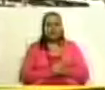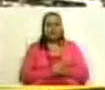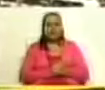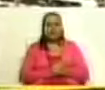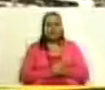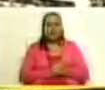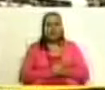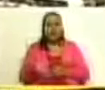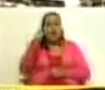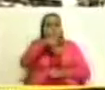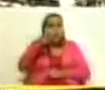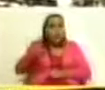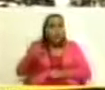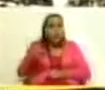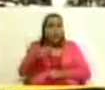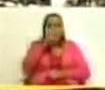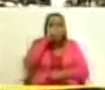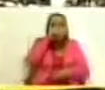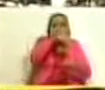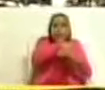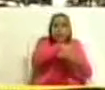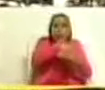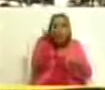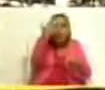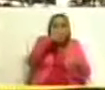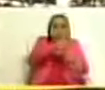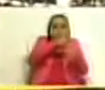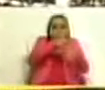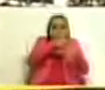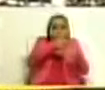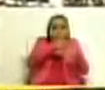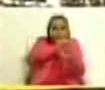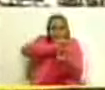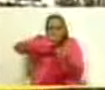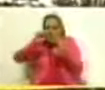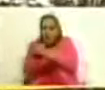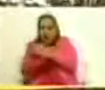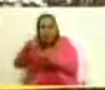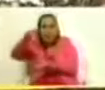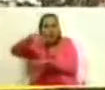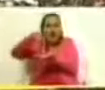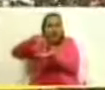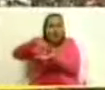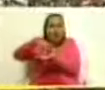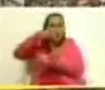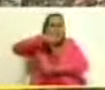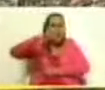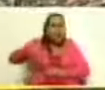El pueblo sin voz, masacrado, se transformó en pueblo protagonista.